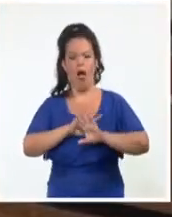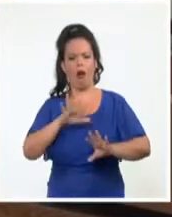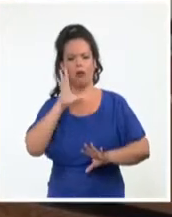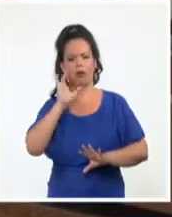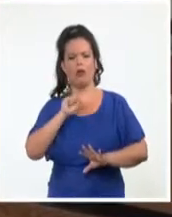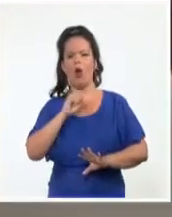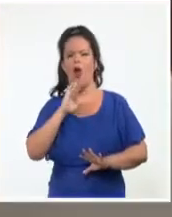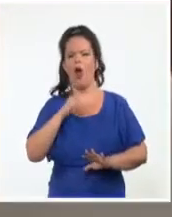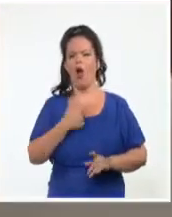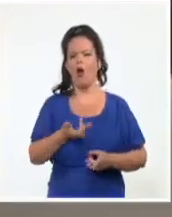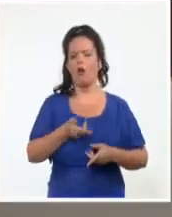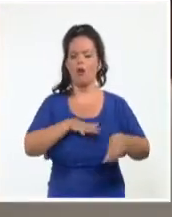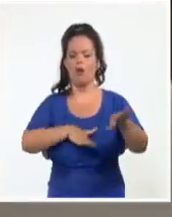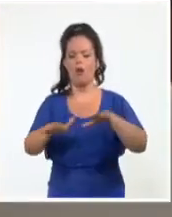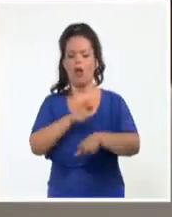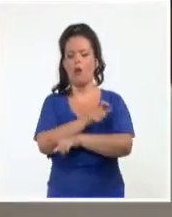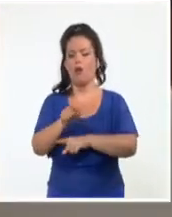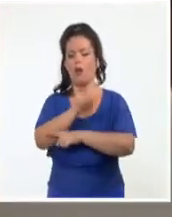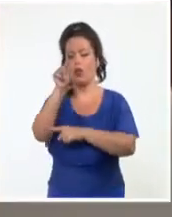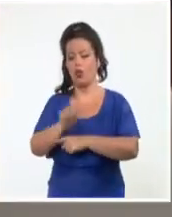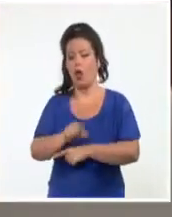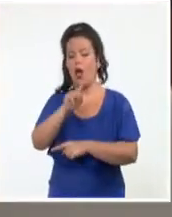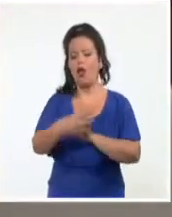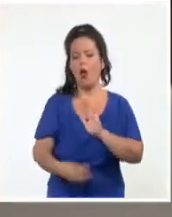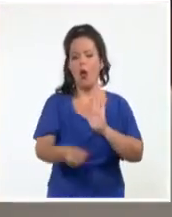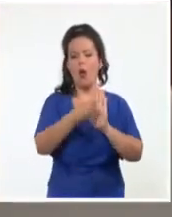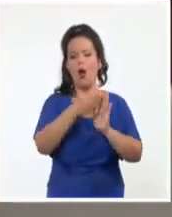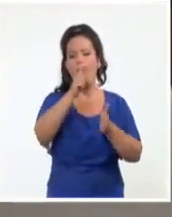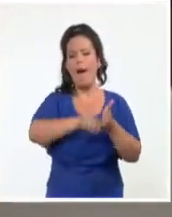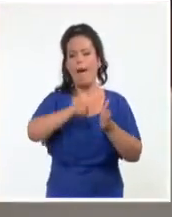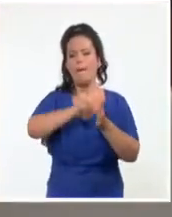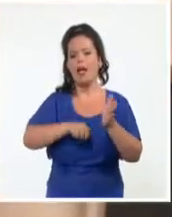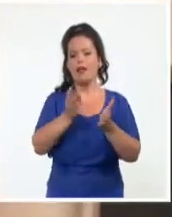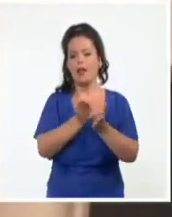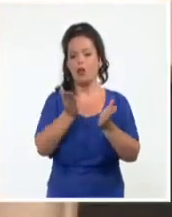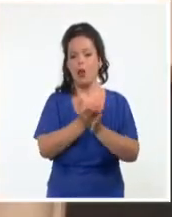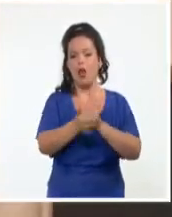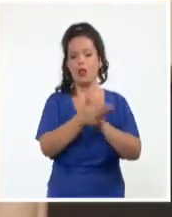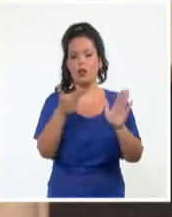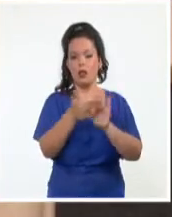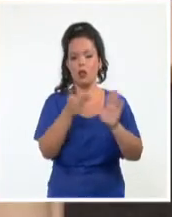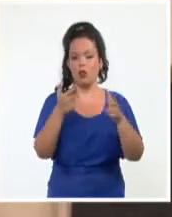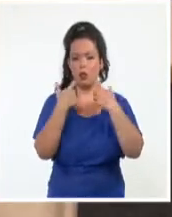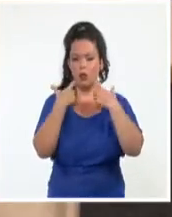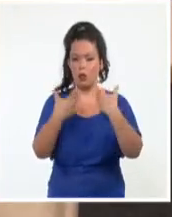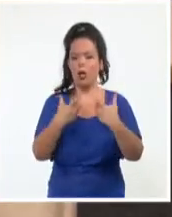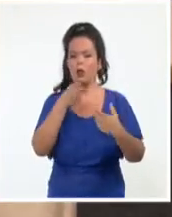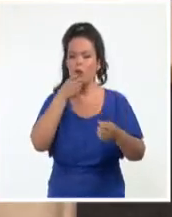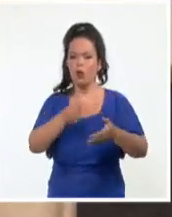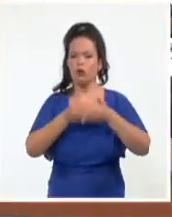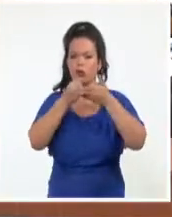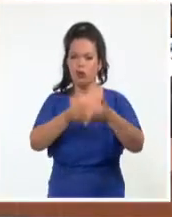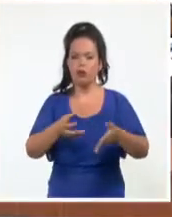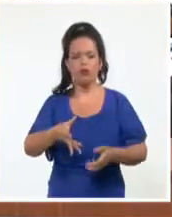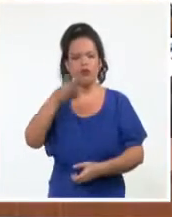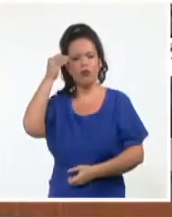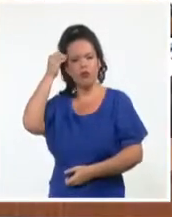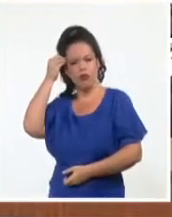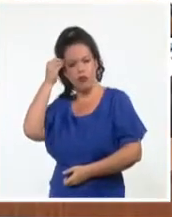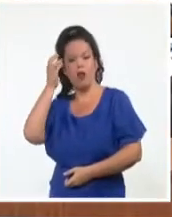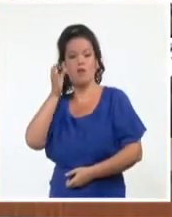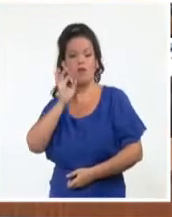profesores la necesidad de incorporar a sus planes de estudios asignaturas capaces de educarlos como ciudadanos para que a su vez formen bajo